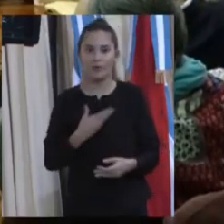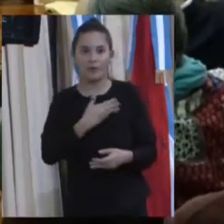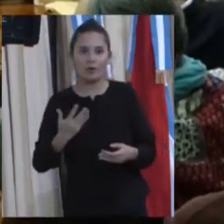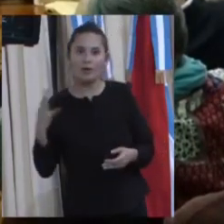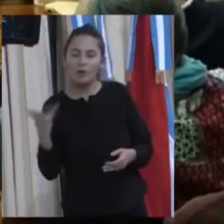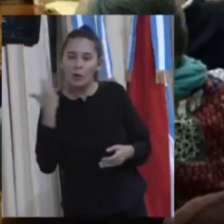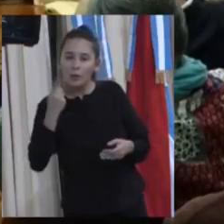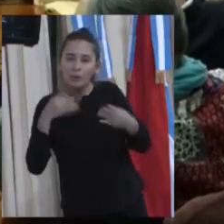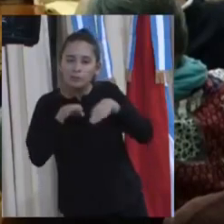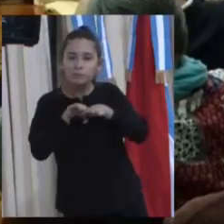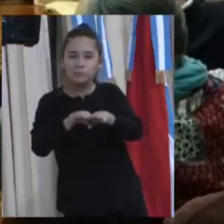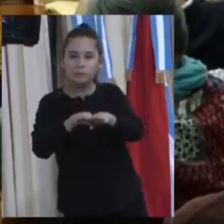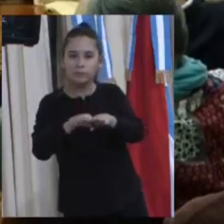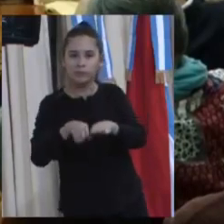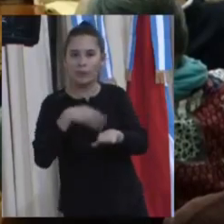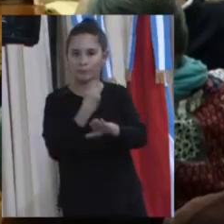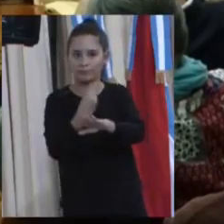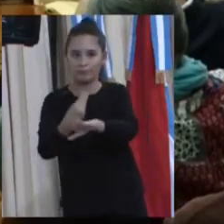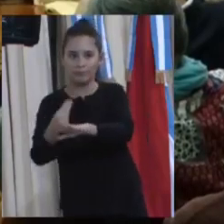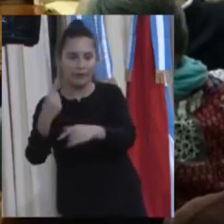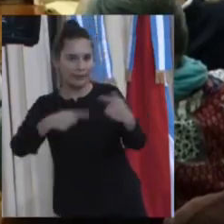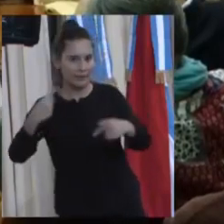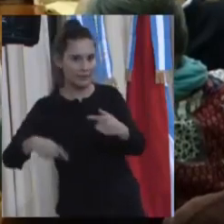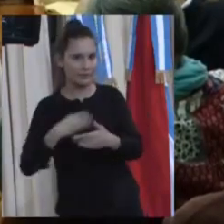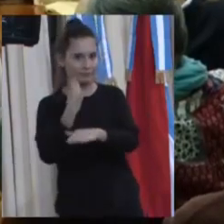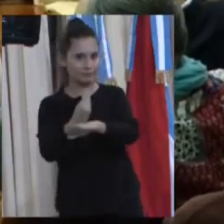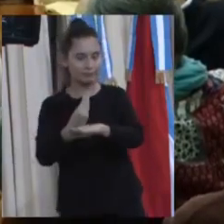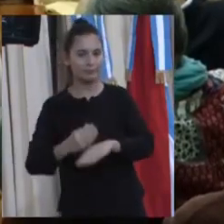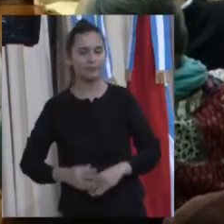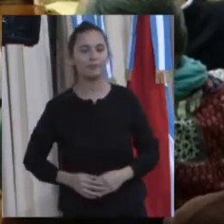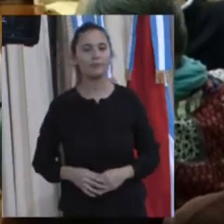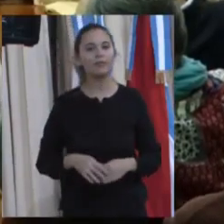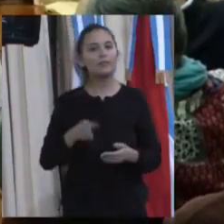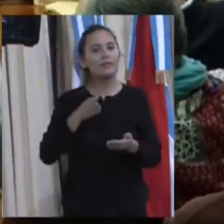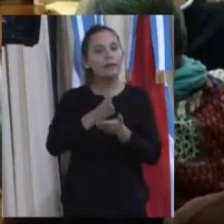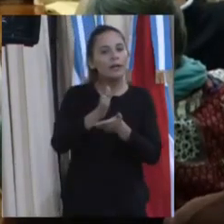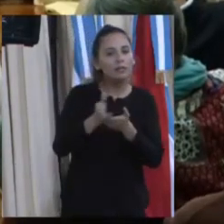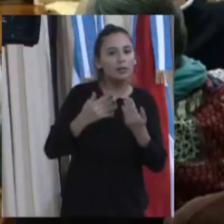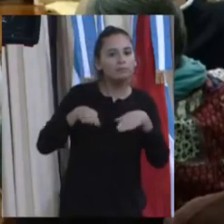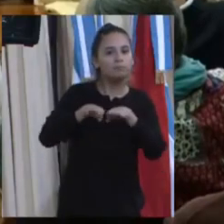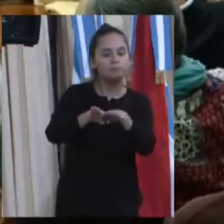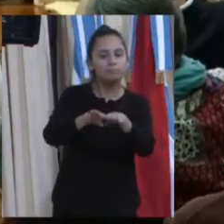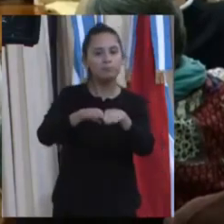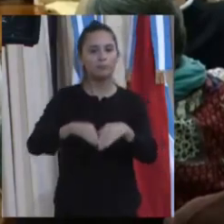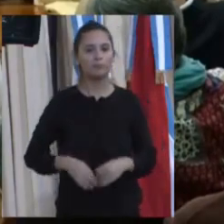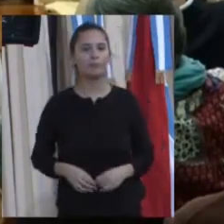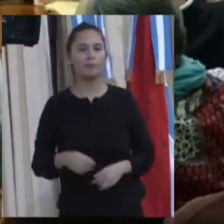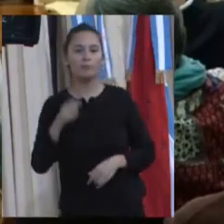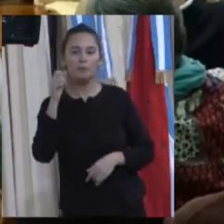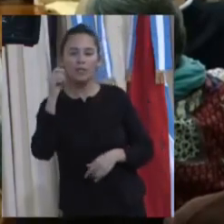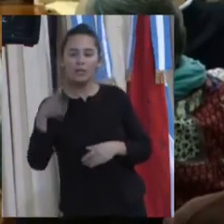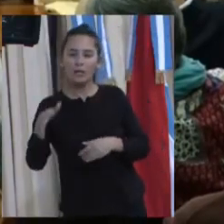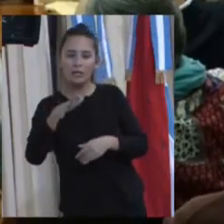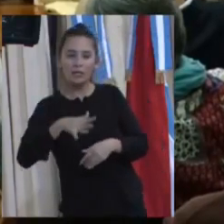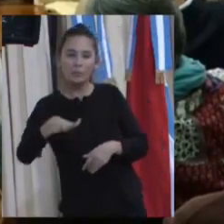los actores, la incorporación de la extensión, el lugar de las cátedras paralelas, la idea del demos